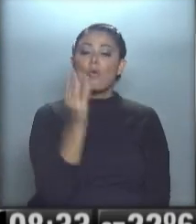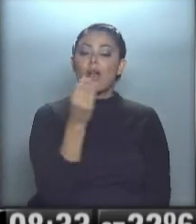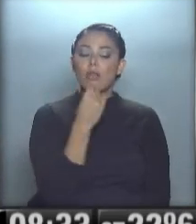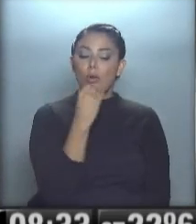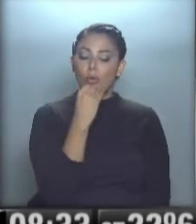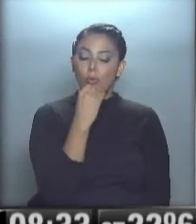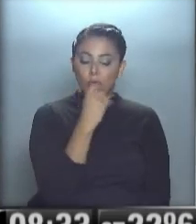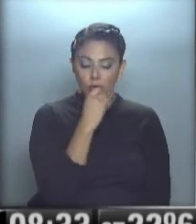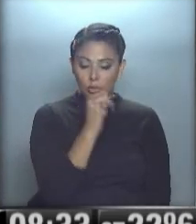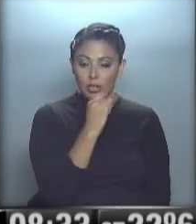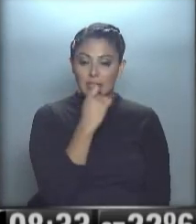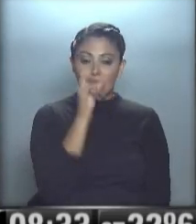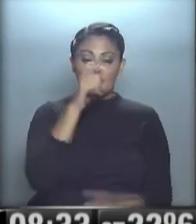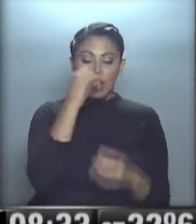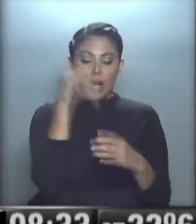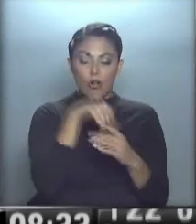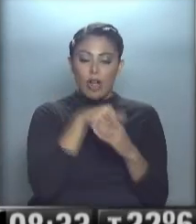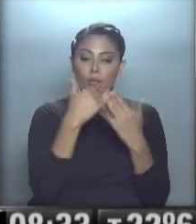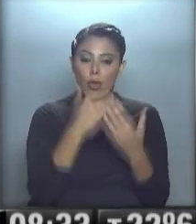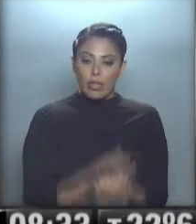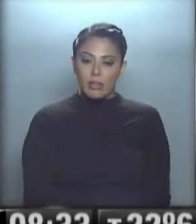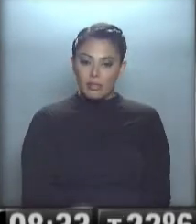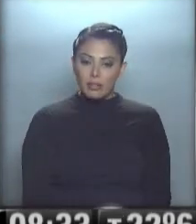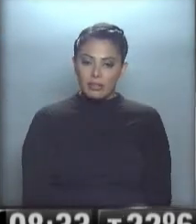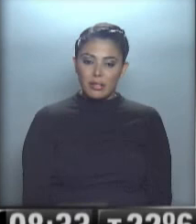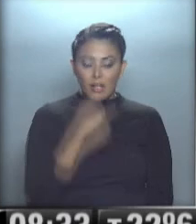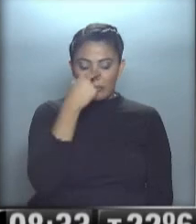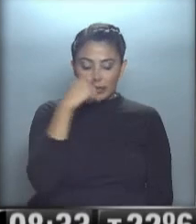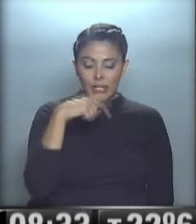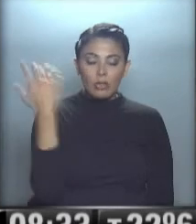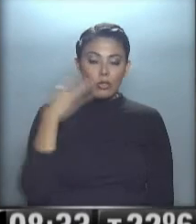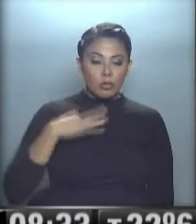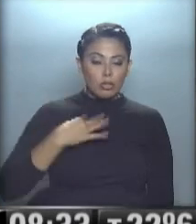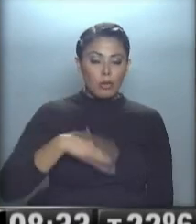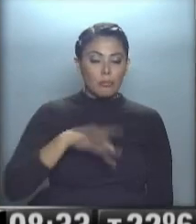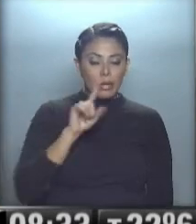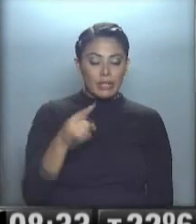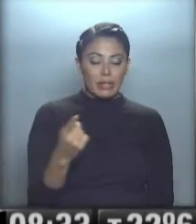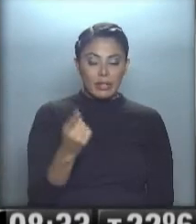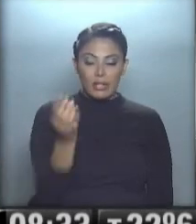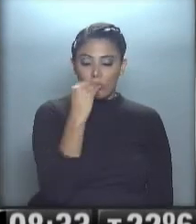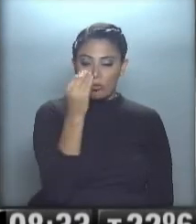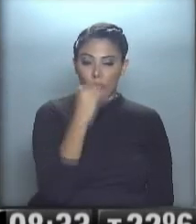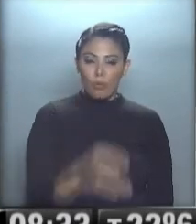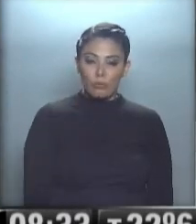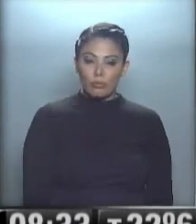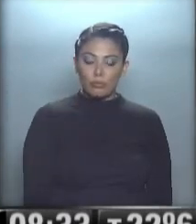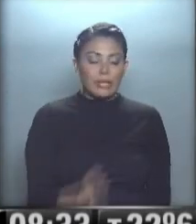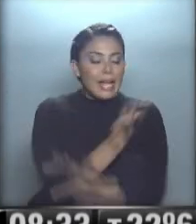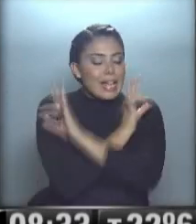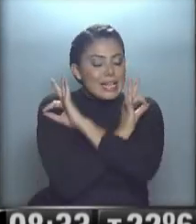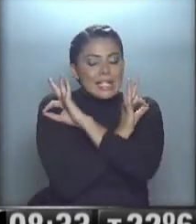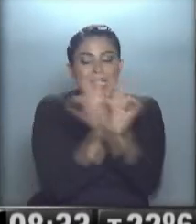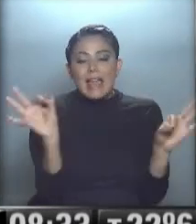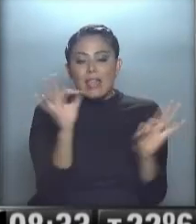capacidad de ahorro. Y eso es cuando, en definitiva, el ingreso disponible es superior al consumo. Y nadie puede